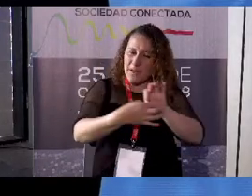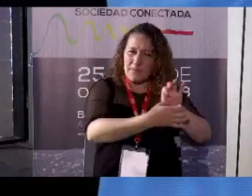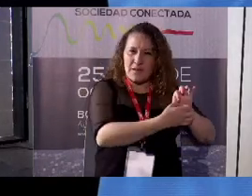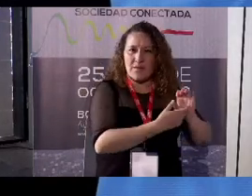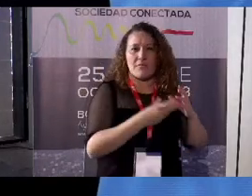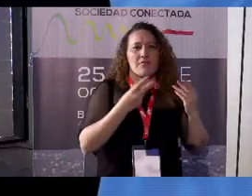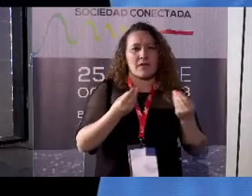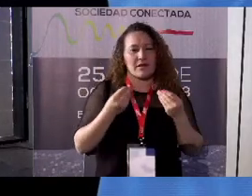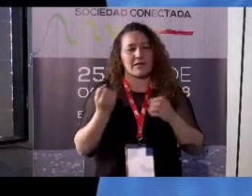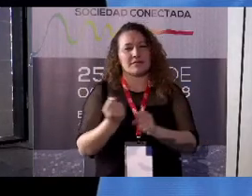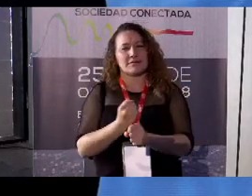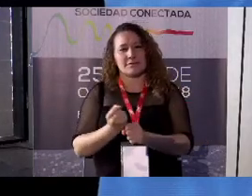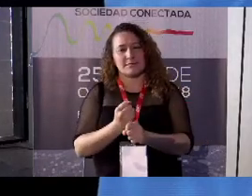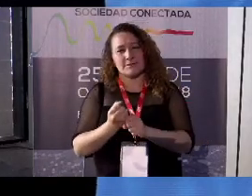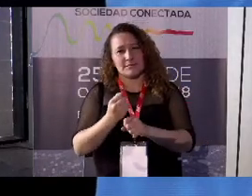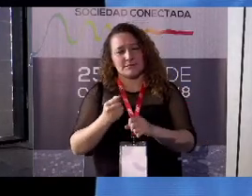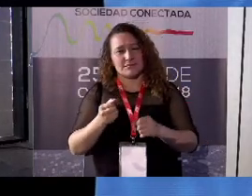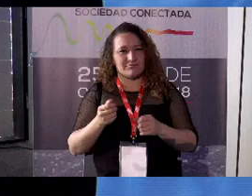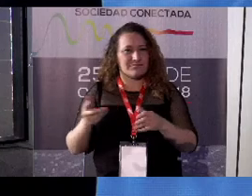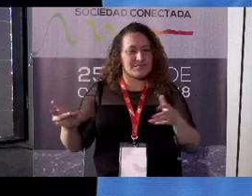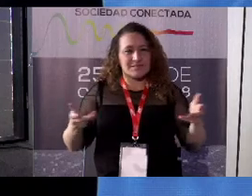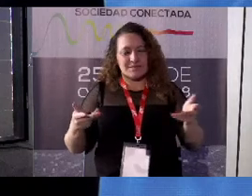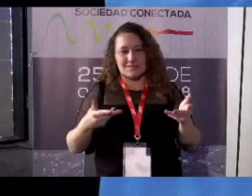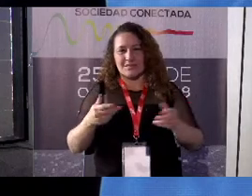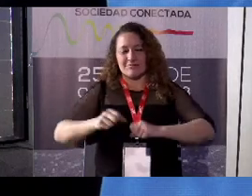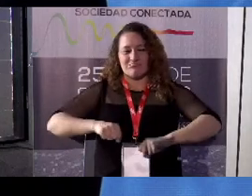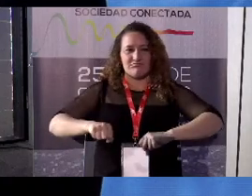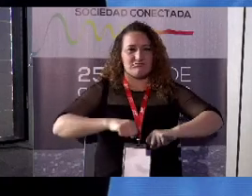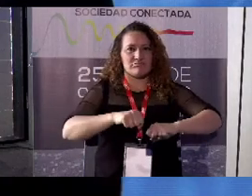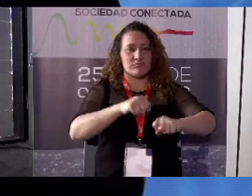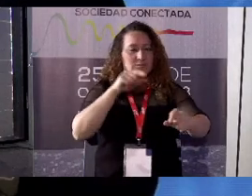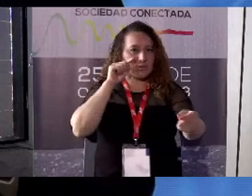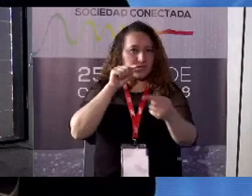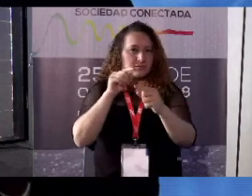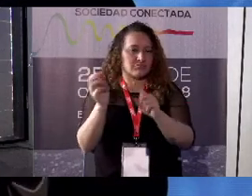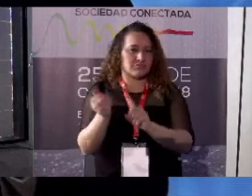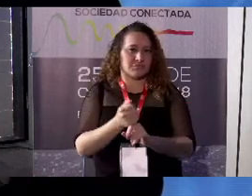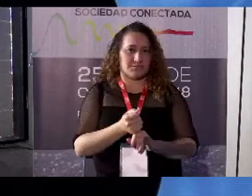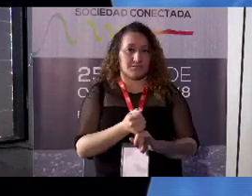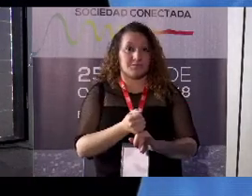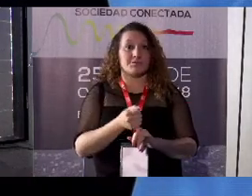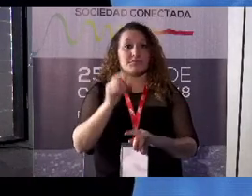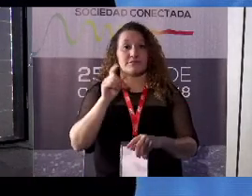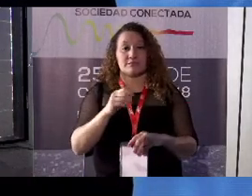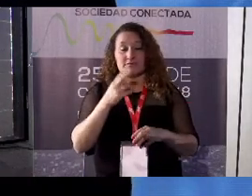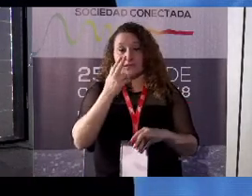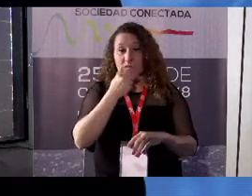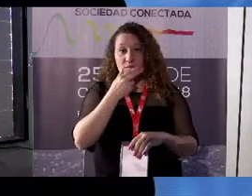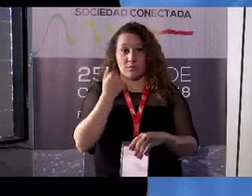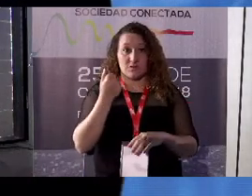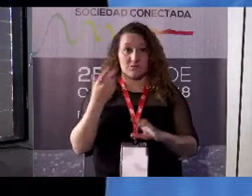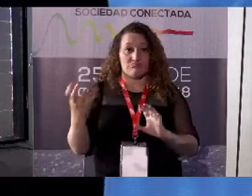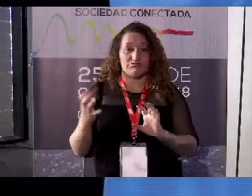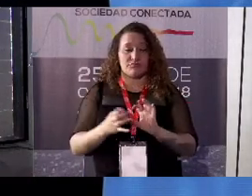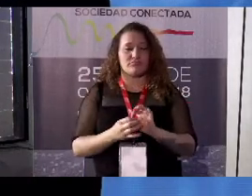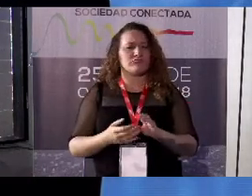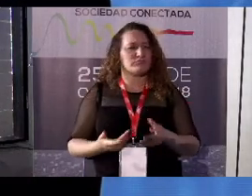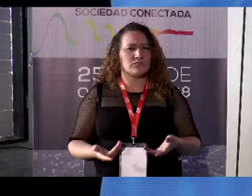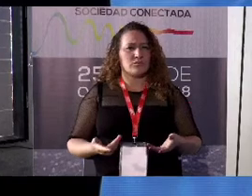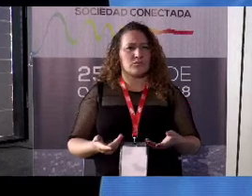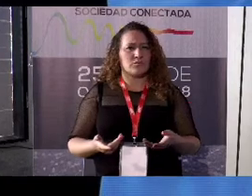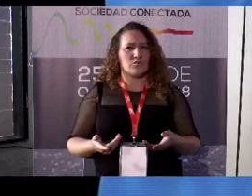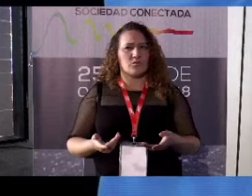necesarios para poder implementar esta agenda tenemos que basar este compromiso de Alianza en un